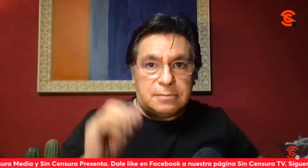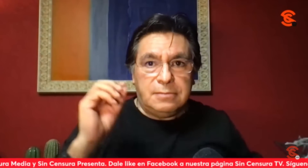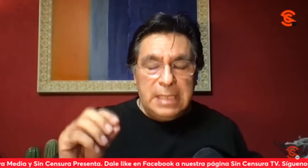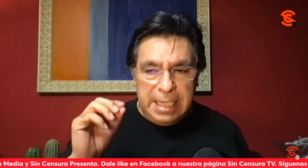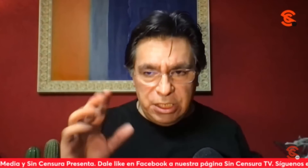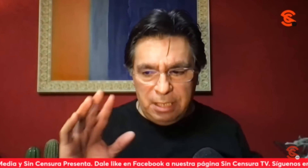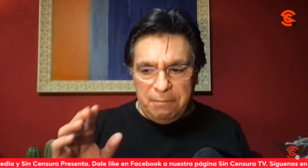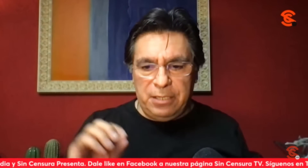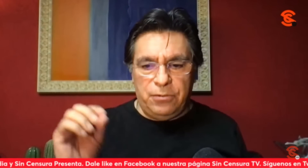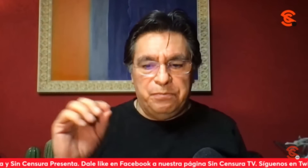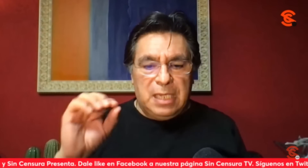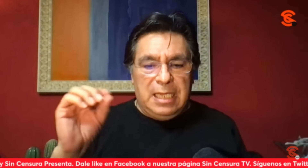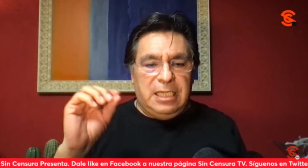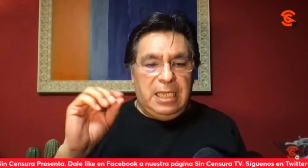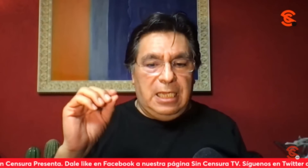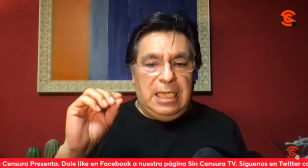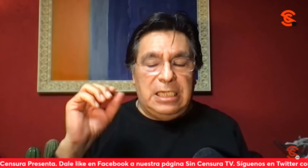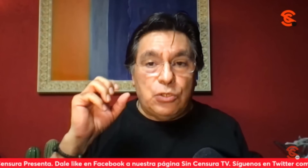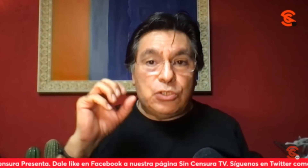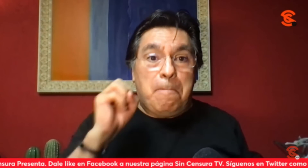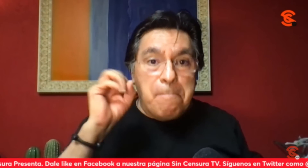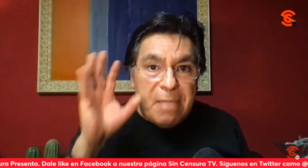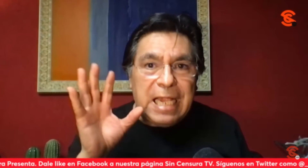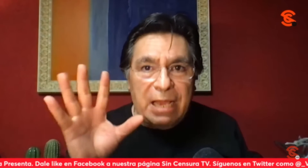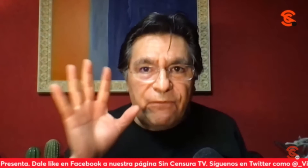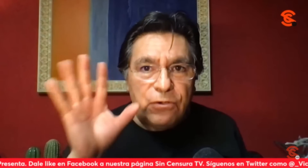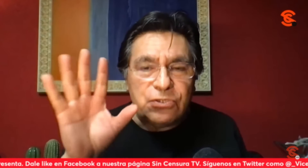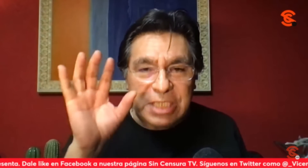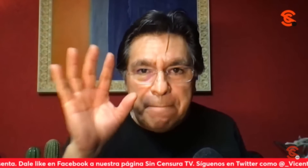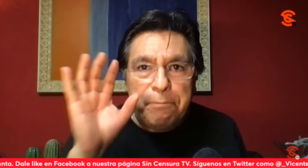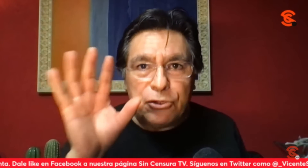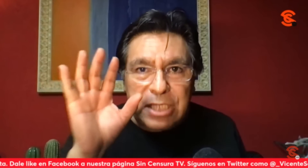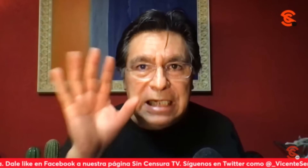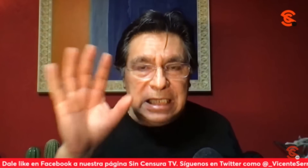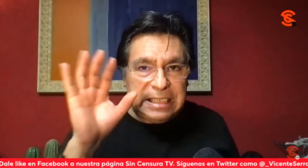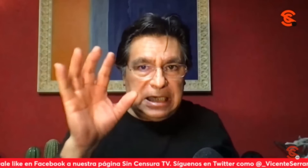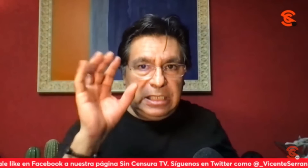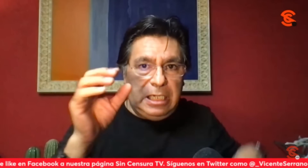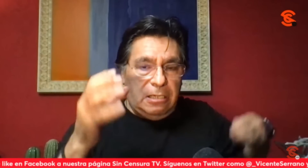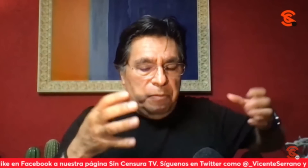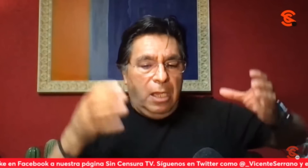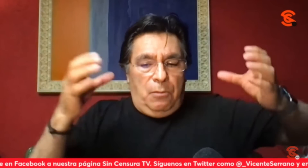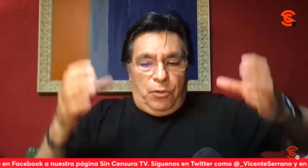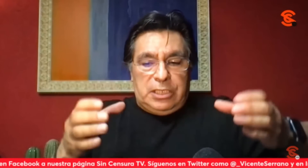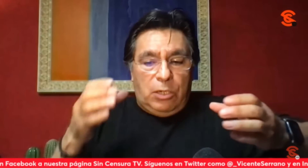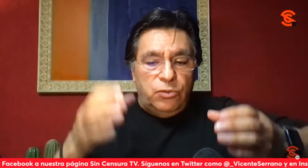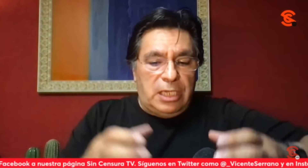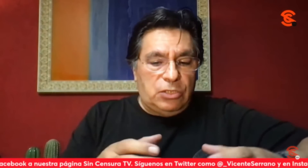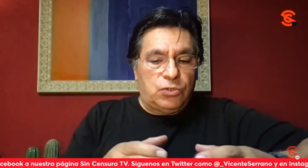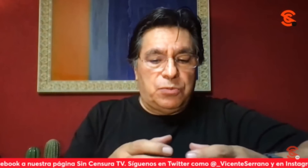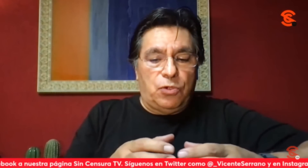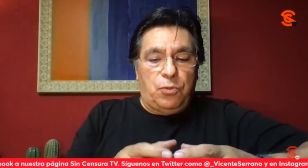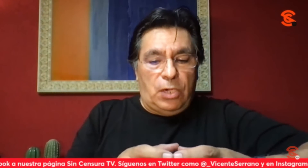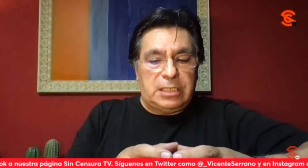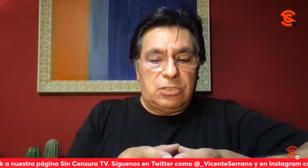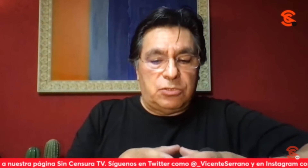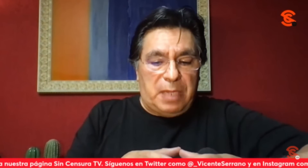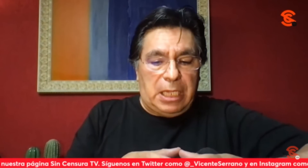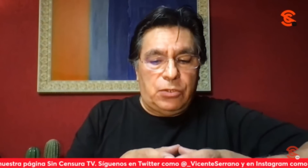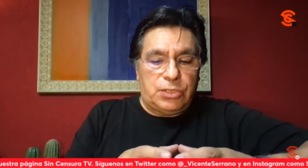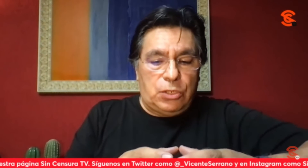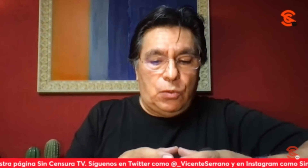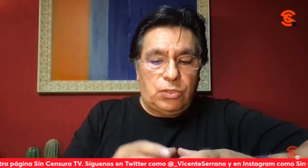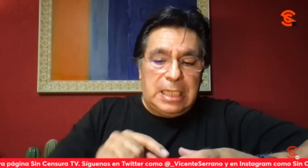todos echan mano de estos megáfonos tan potentes que tienen, porque se juntan en sus burbujas,